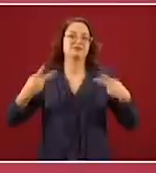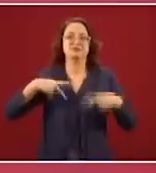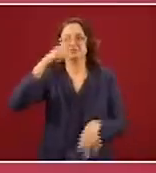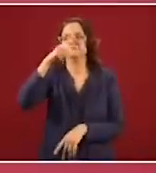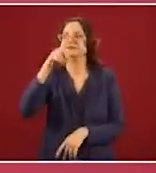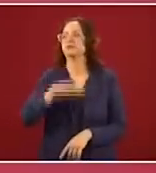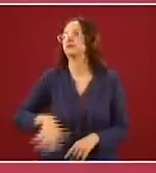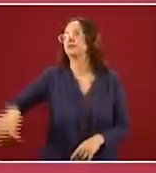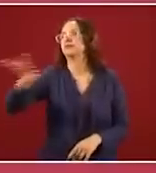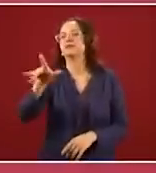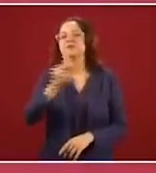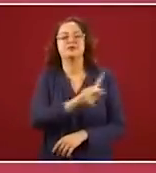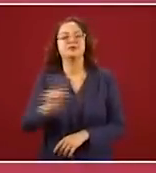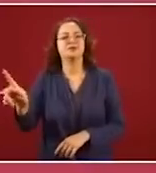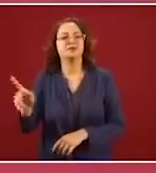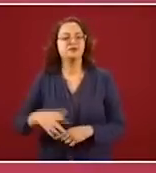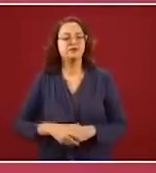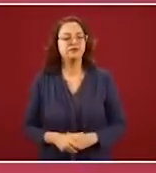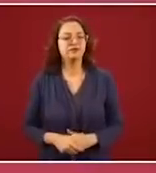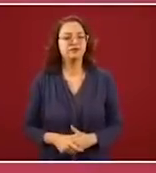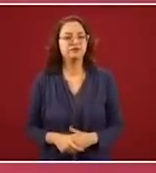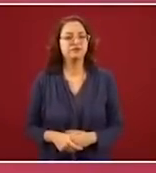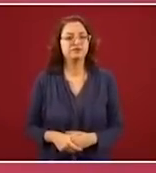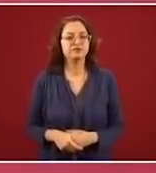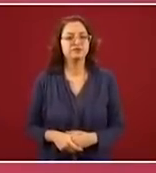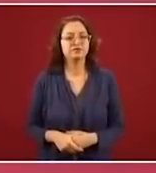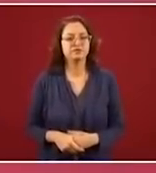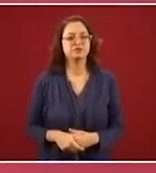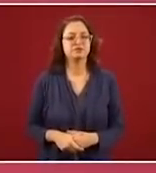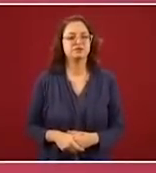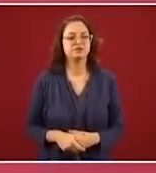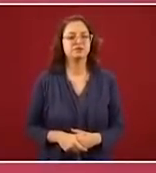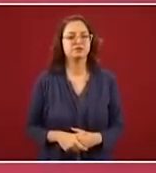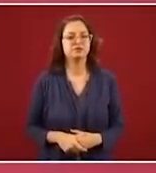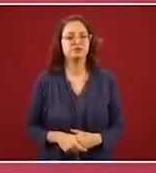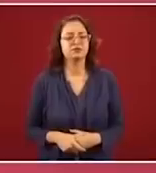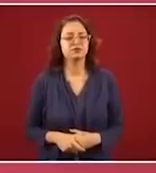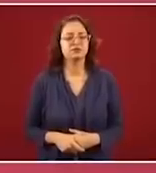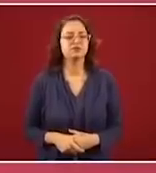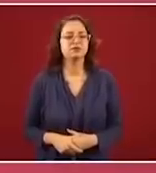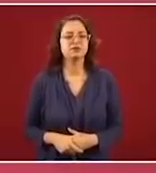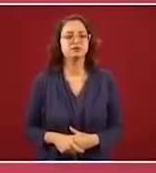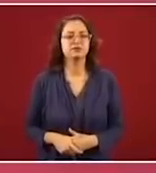Es de todos los ciudadanos.